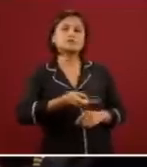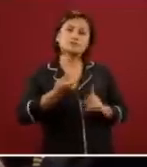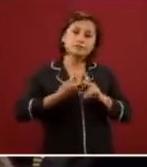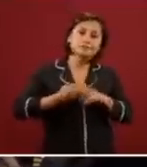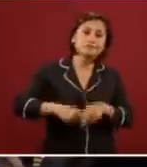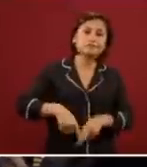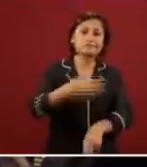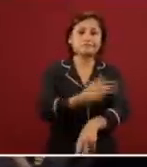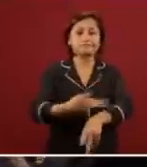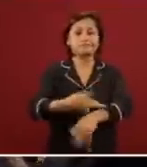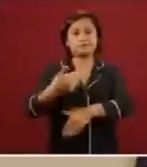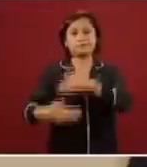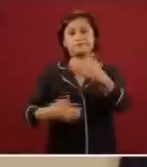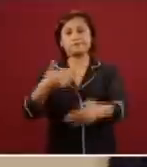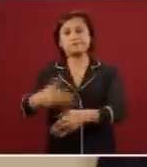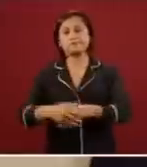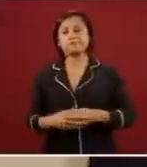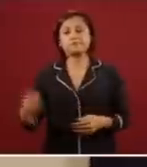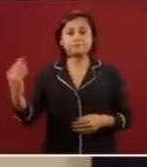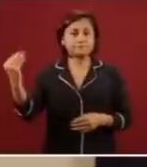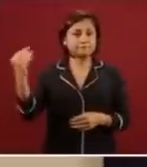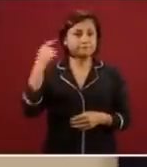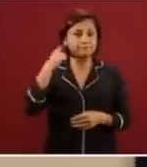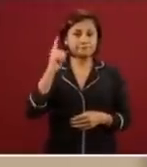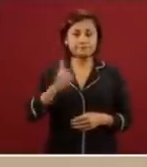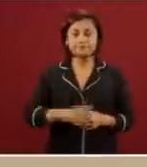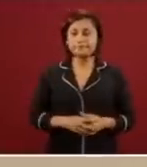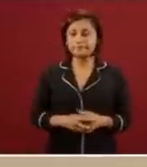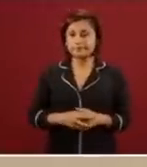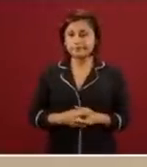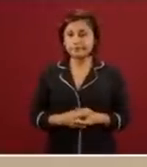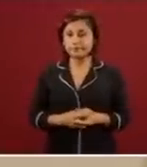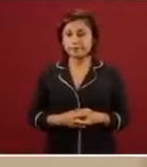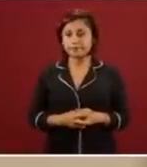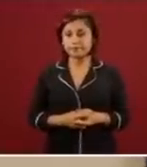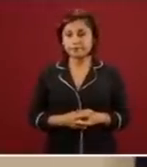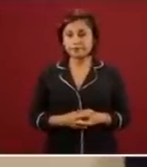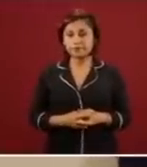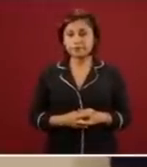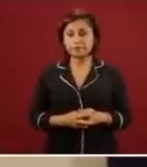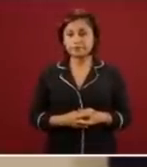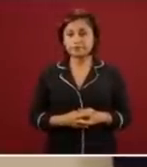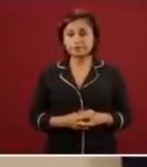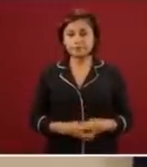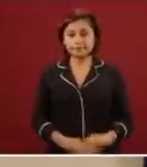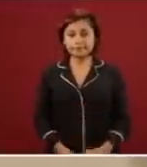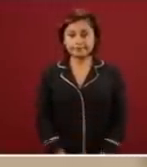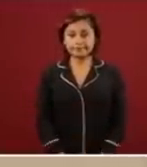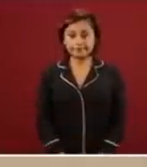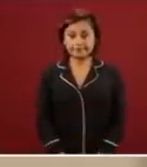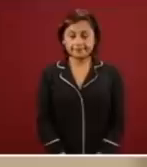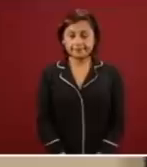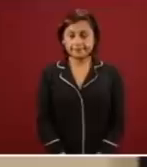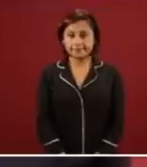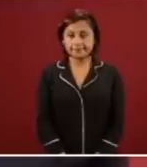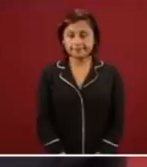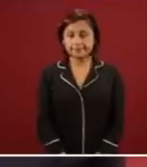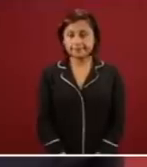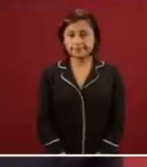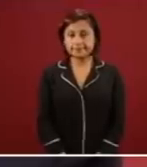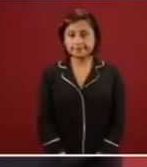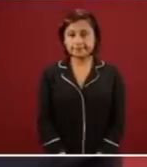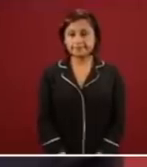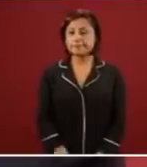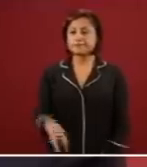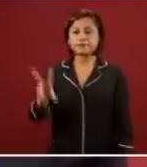mencionaban que tenían fuentes confiables en el Departamento de Estado norteamericano donde decían que usted se había equivocado. No, no,